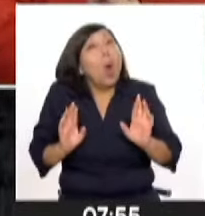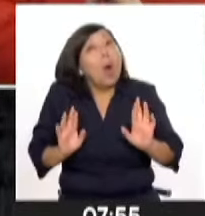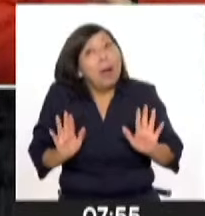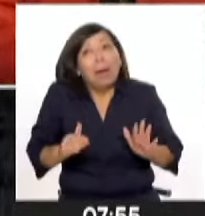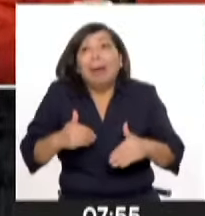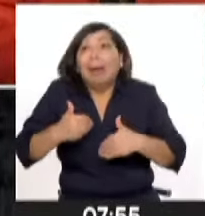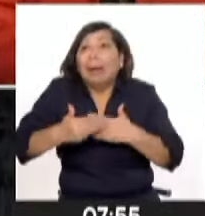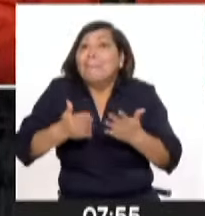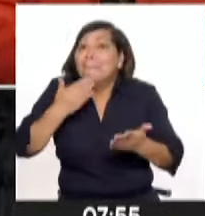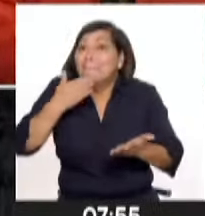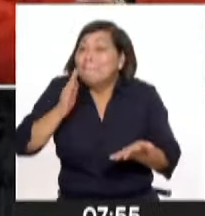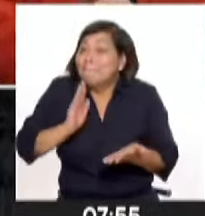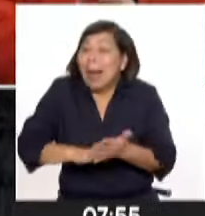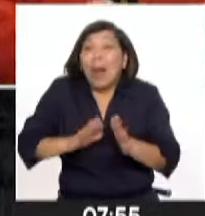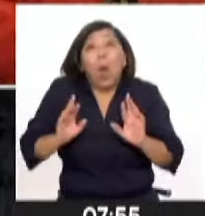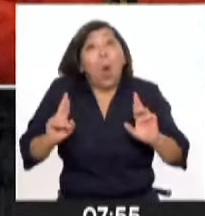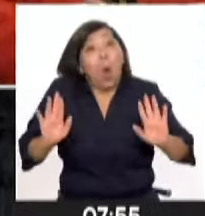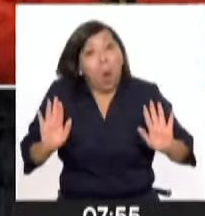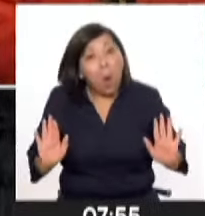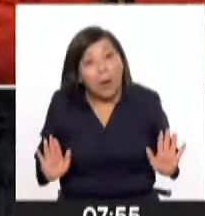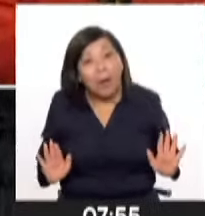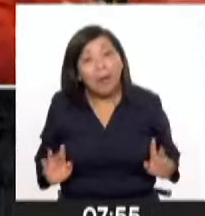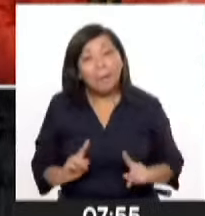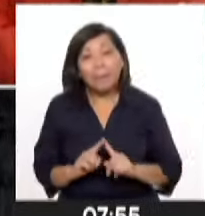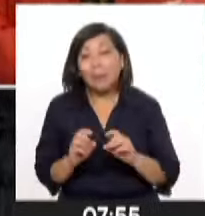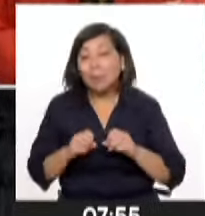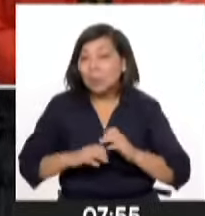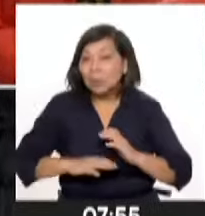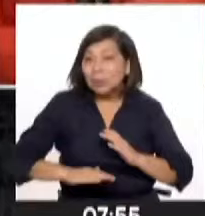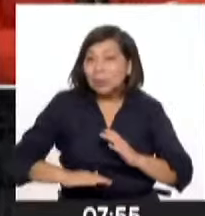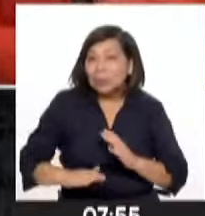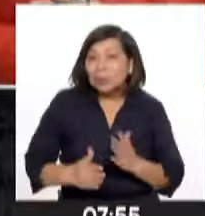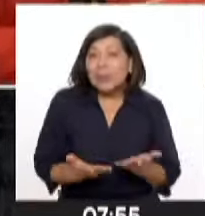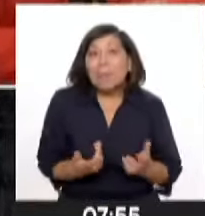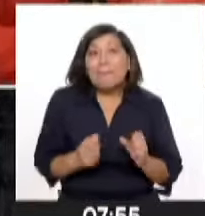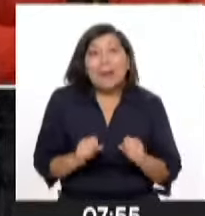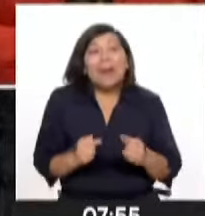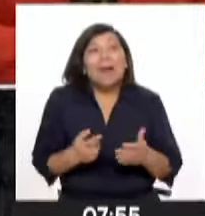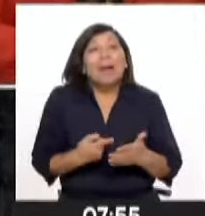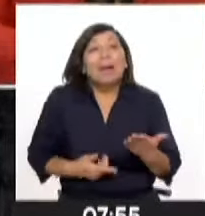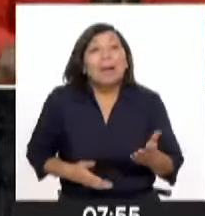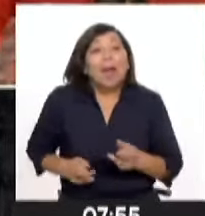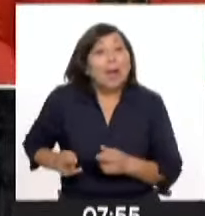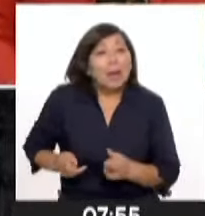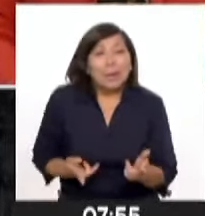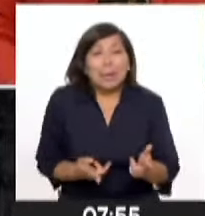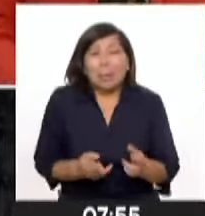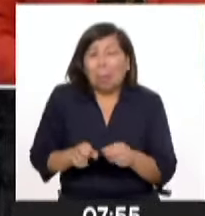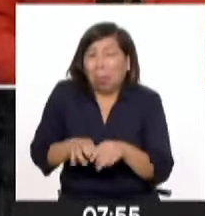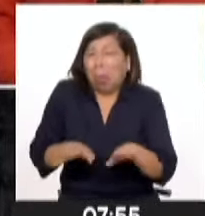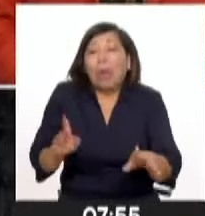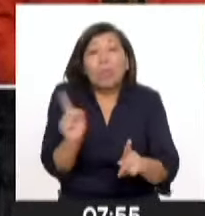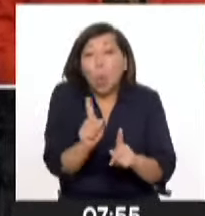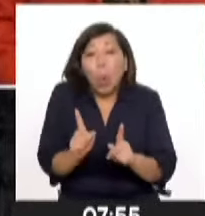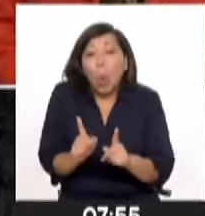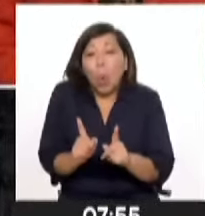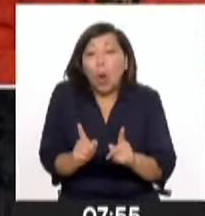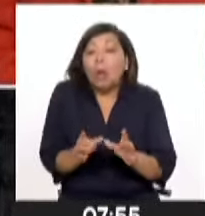Justamente estamos realizando todo este trabajo de limpieza y descolmatación, es justamente para que los ríos no se desborden y no